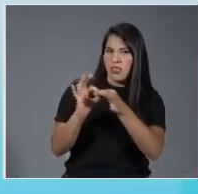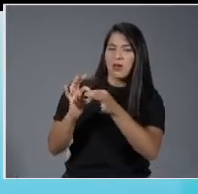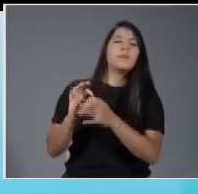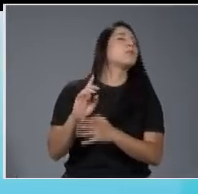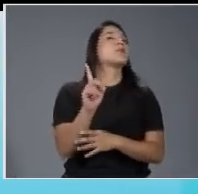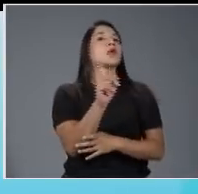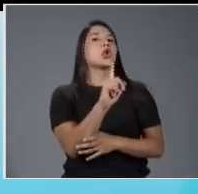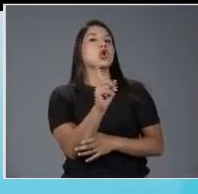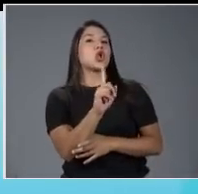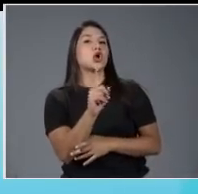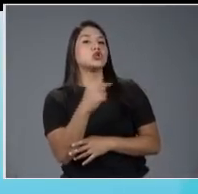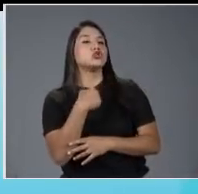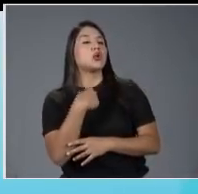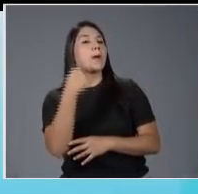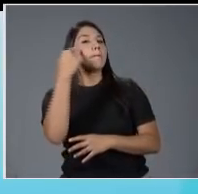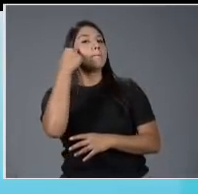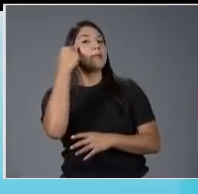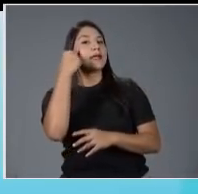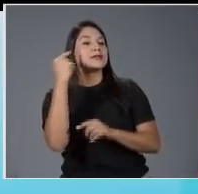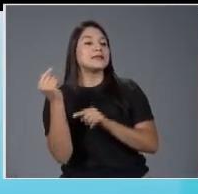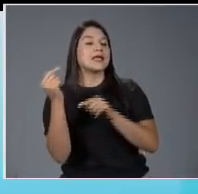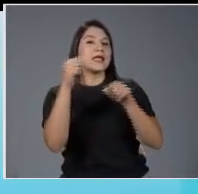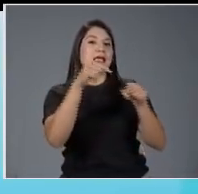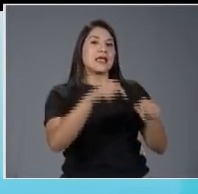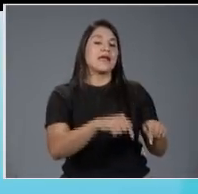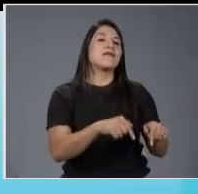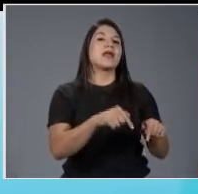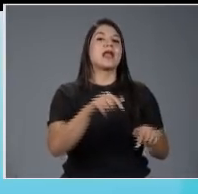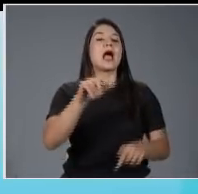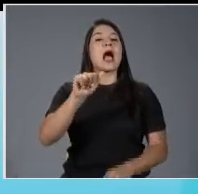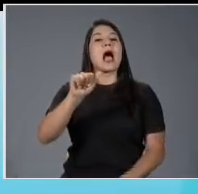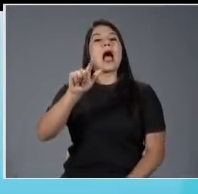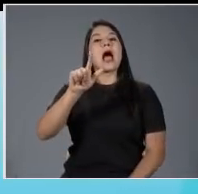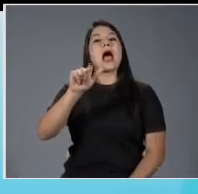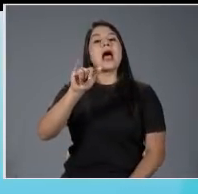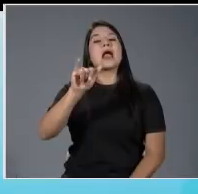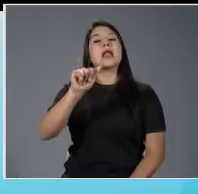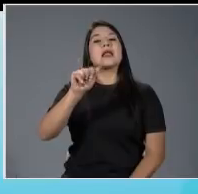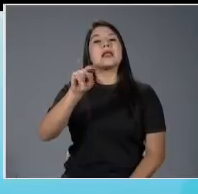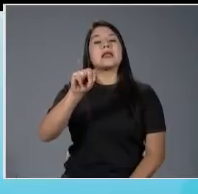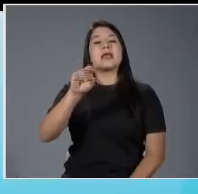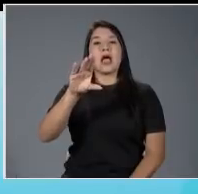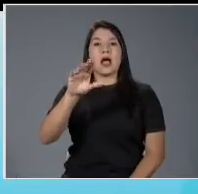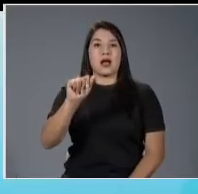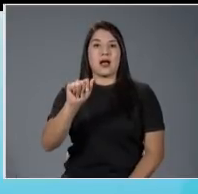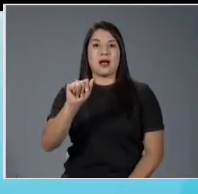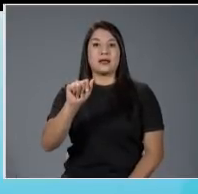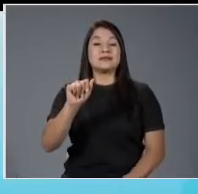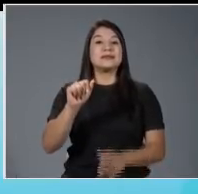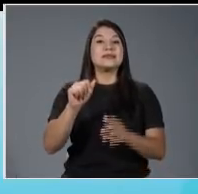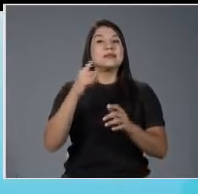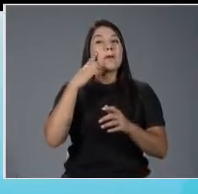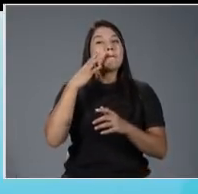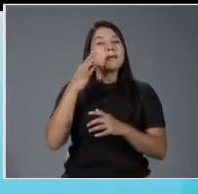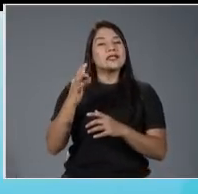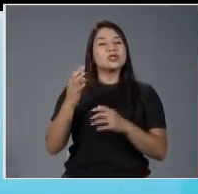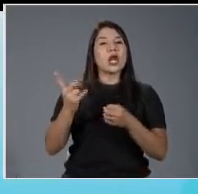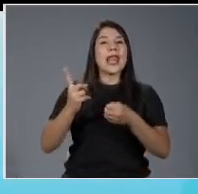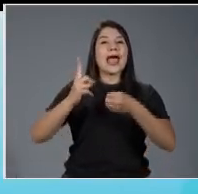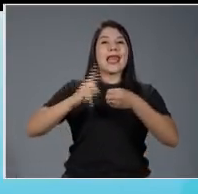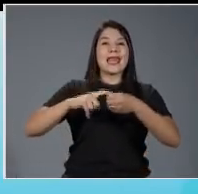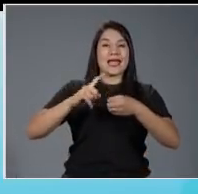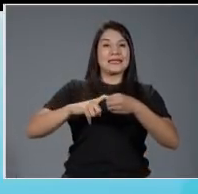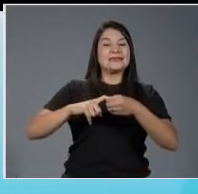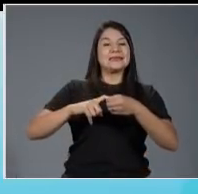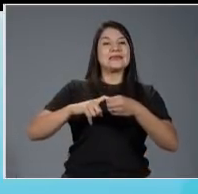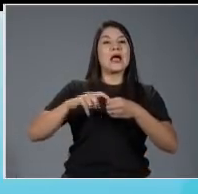una representación del ALCA, de la Alianza Bolivariana de Países, que no viene ningún otro presidente de ese sector y que está en crisis